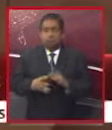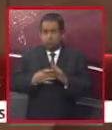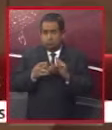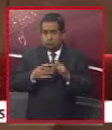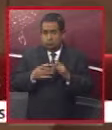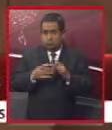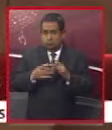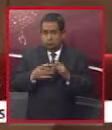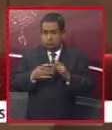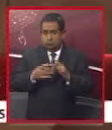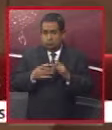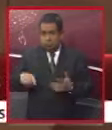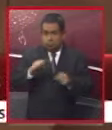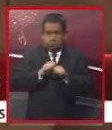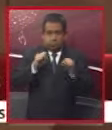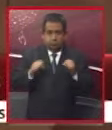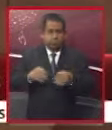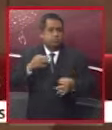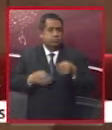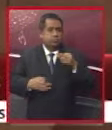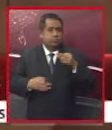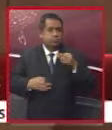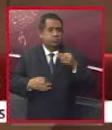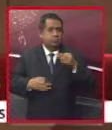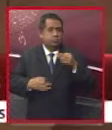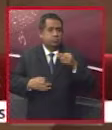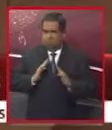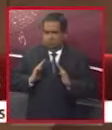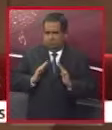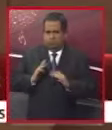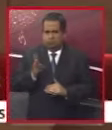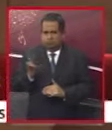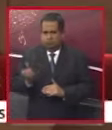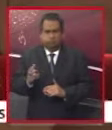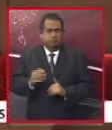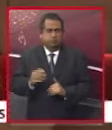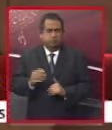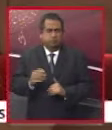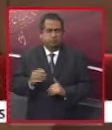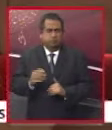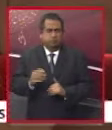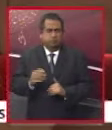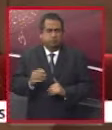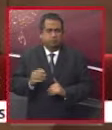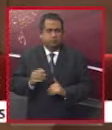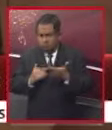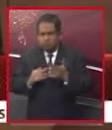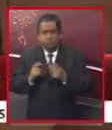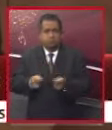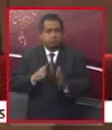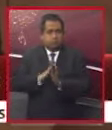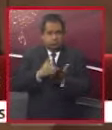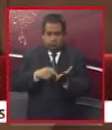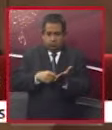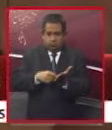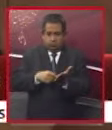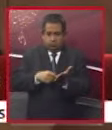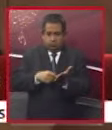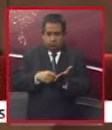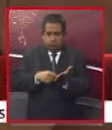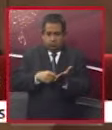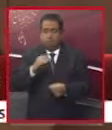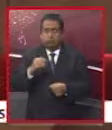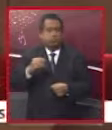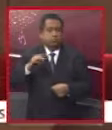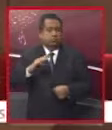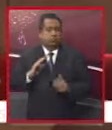Funcional de los operadores del sistema de justicia penal militar. Deroga el procedimiento actual, el libro tercero del